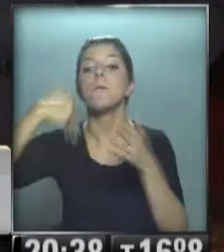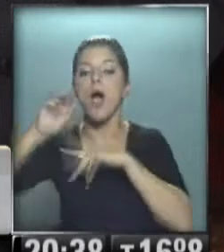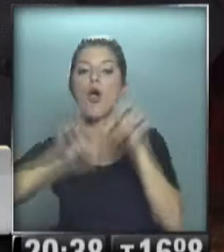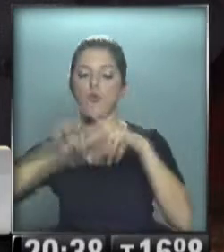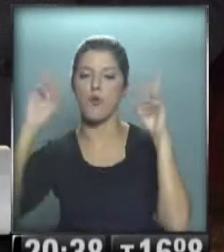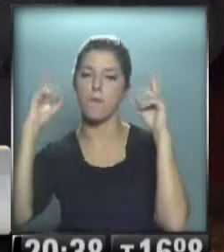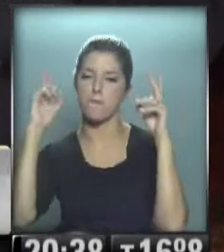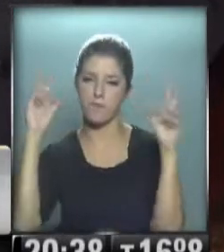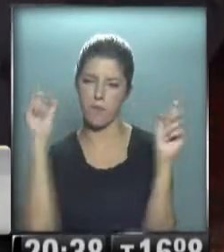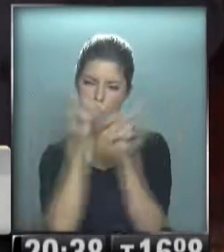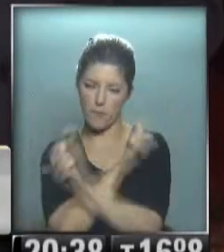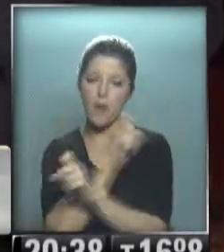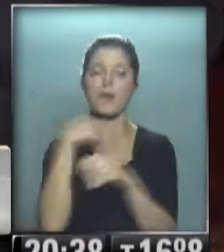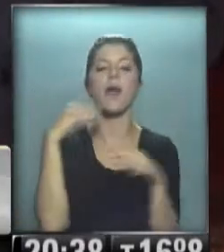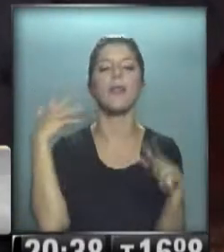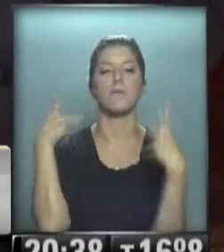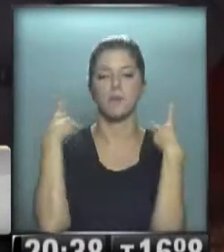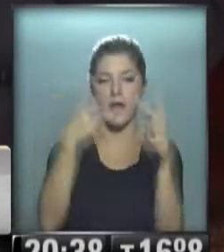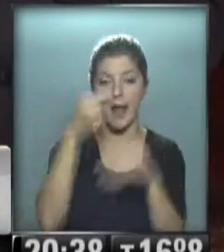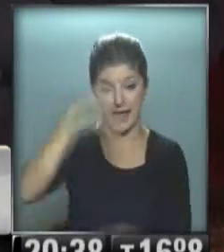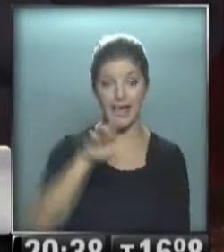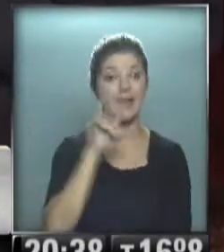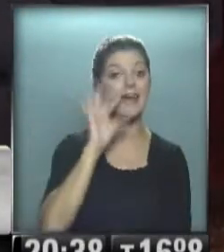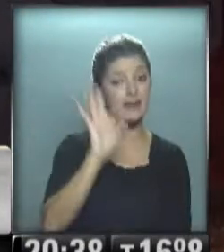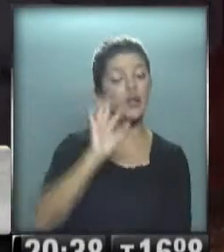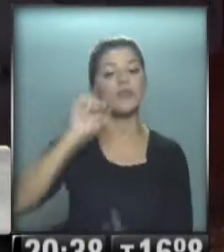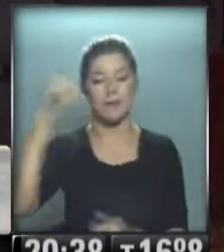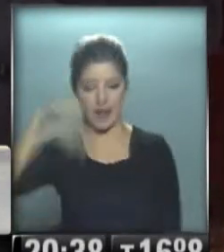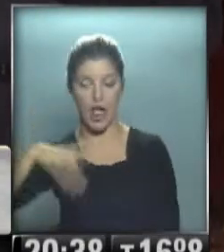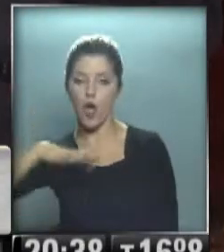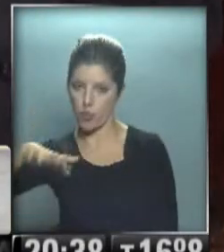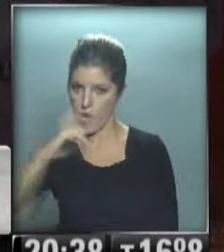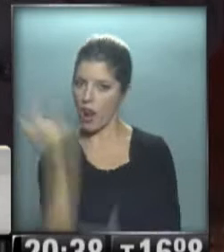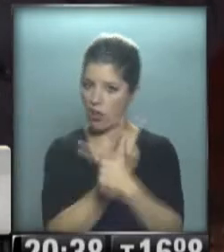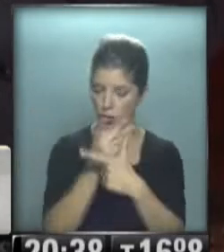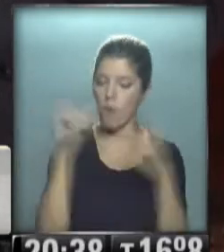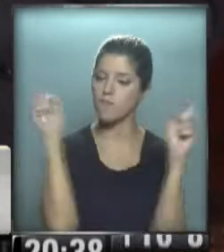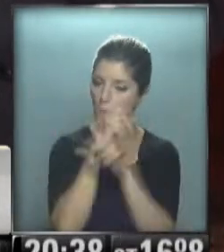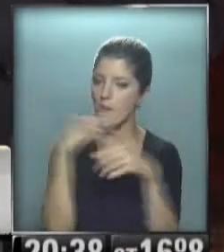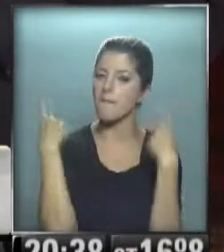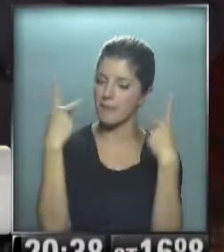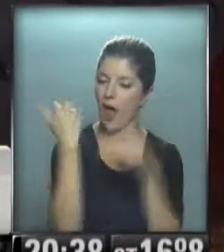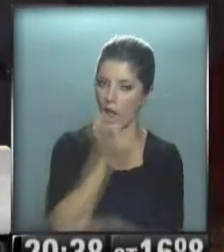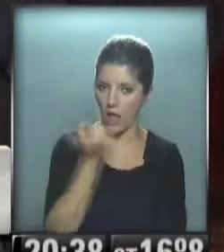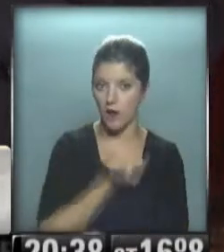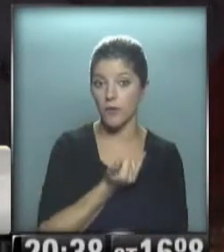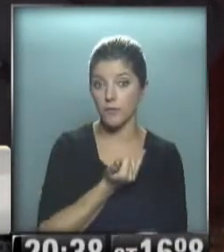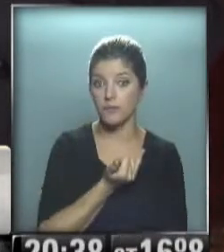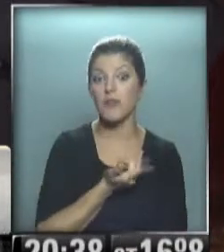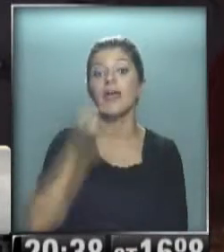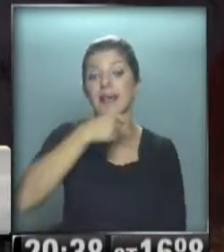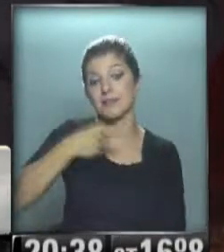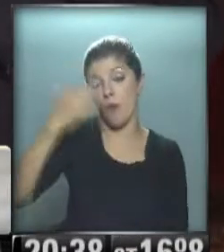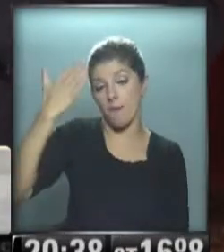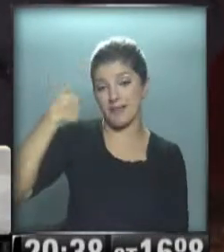de tránsito, no solo en Río de Janeiro, sino aquí en San Pablo, justamente que fueron agravados durante la